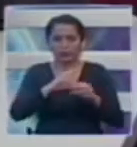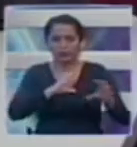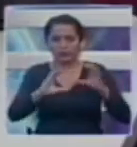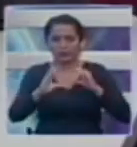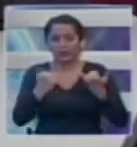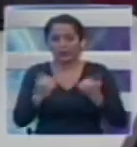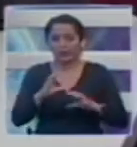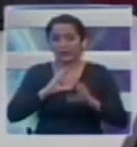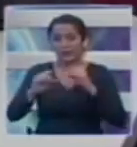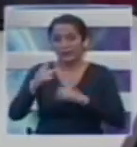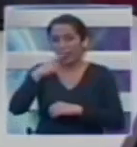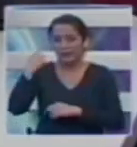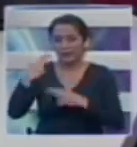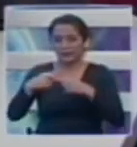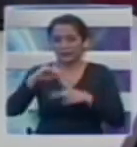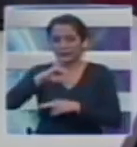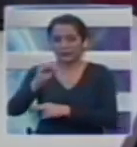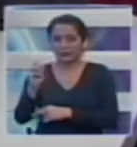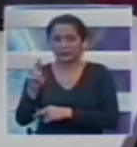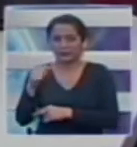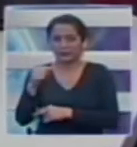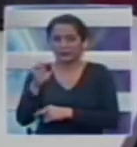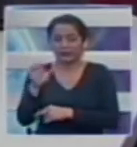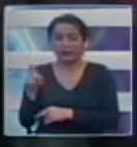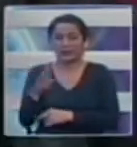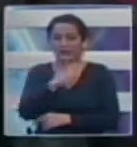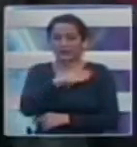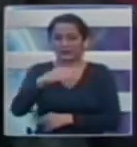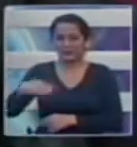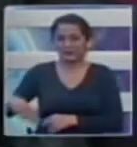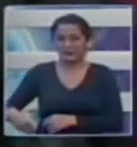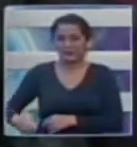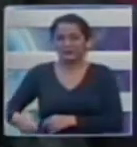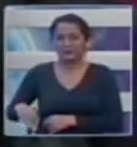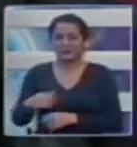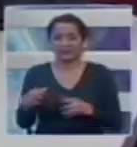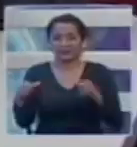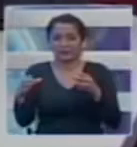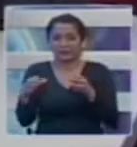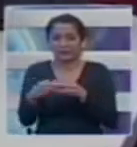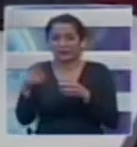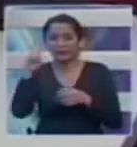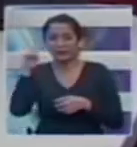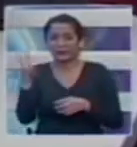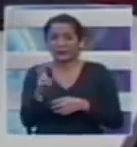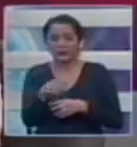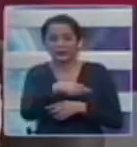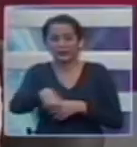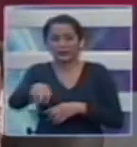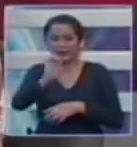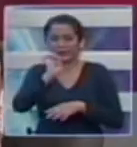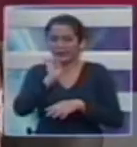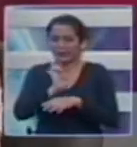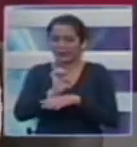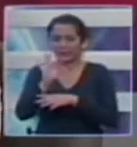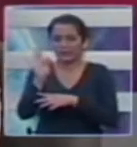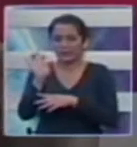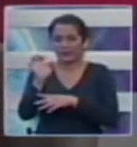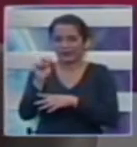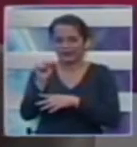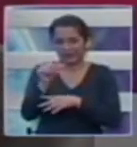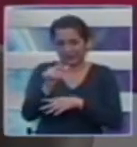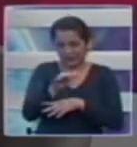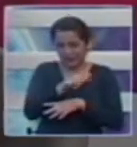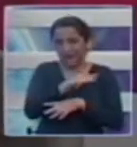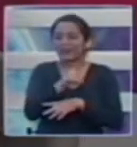Muñetón Saporta, que es presidente de la Federación Nacional de Cámara de Turismo del Ecuador, FENACAPTUR, que participará también